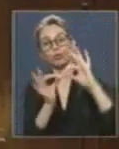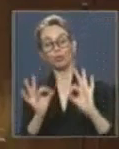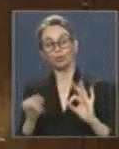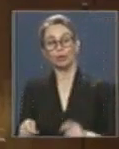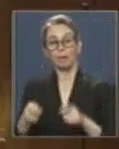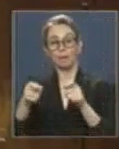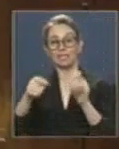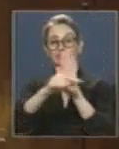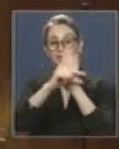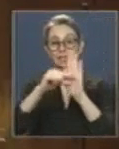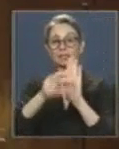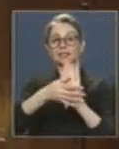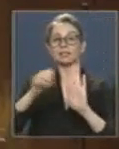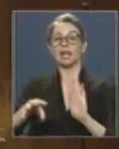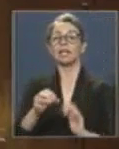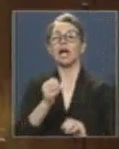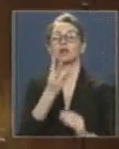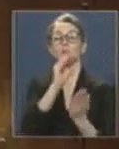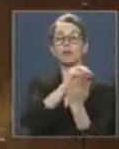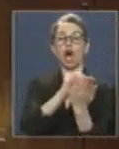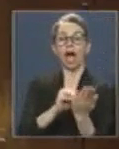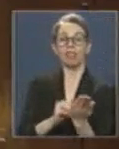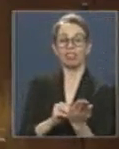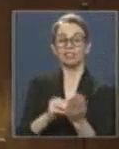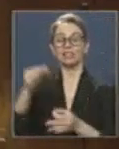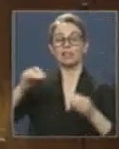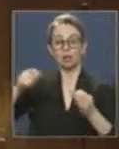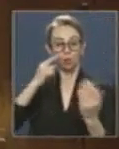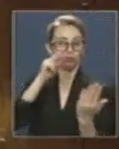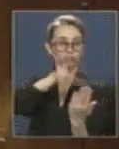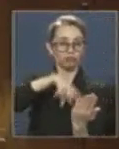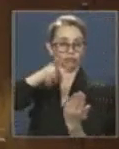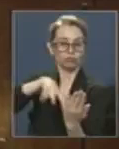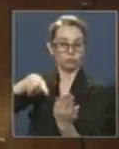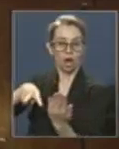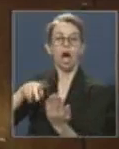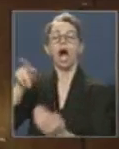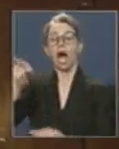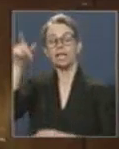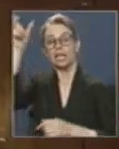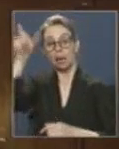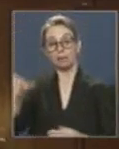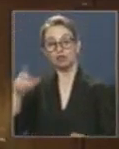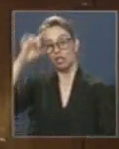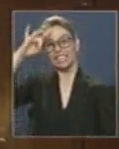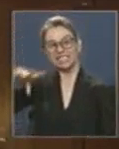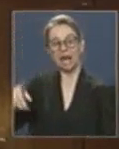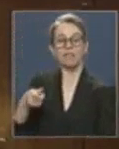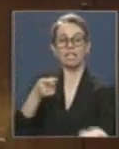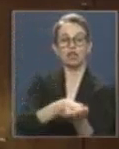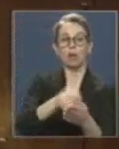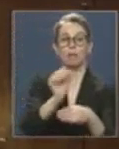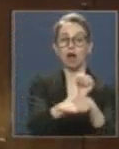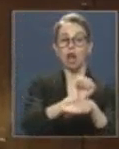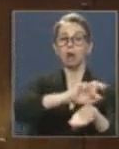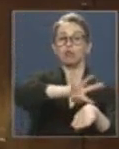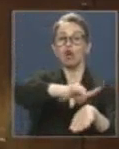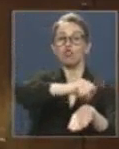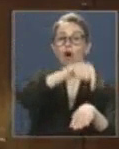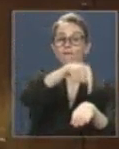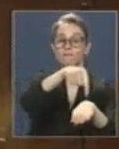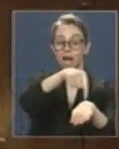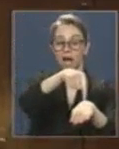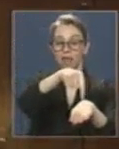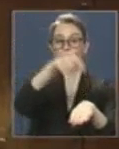indicación suprime la enumeración de antecedentes que el juez podrá considerar para acreditar el conocimiento del origen delictual del vehículo por parte